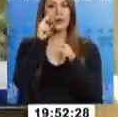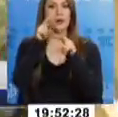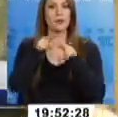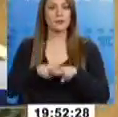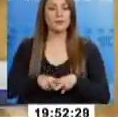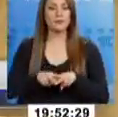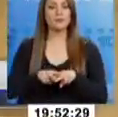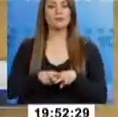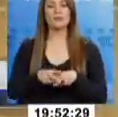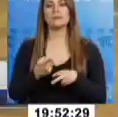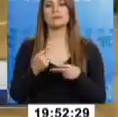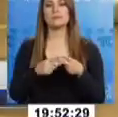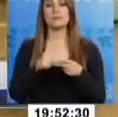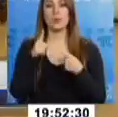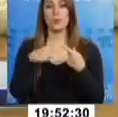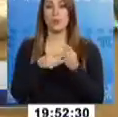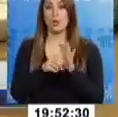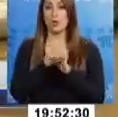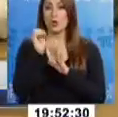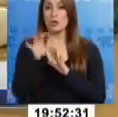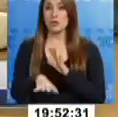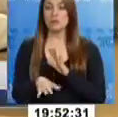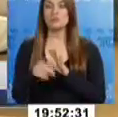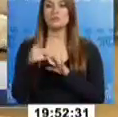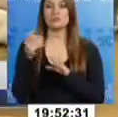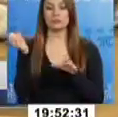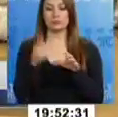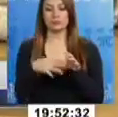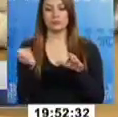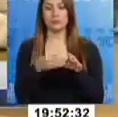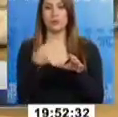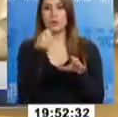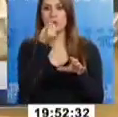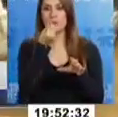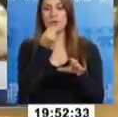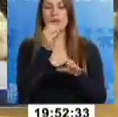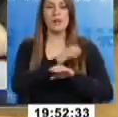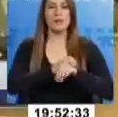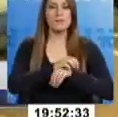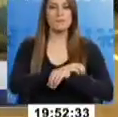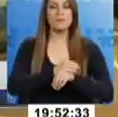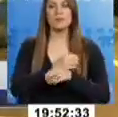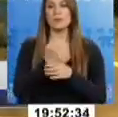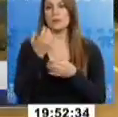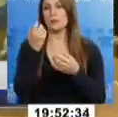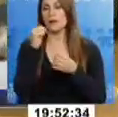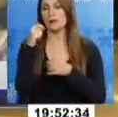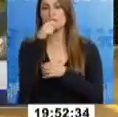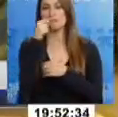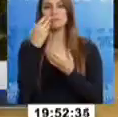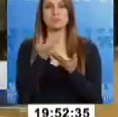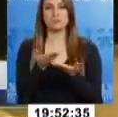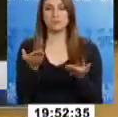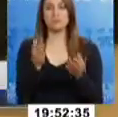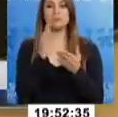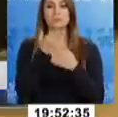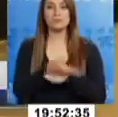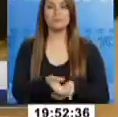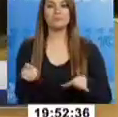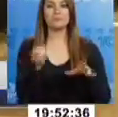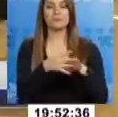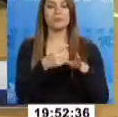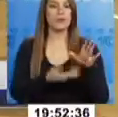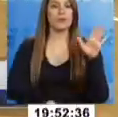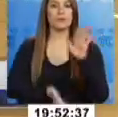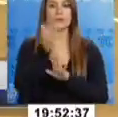que todo lo que se nos done ingrese en nuestros kits, tanto de alimentos como de aseo, e inmediatamente procedemos a movilizarlos a los